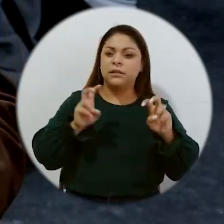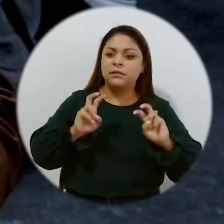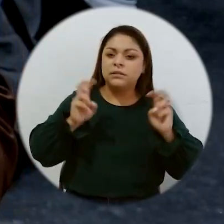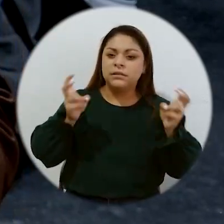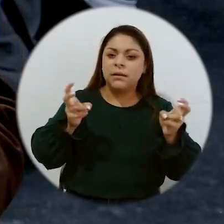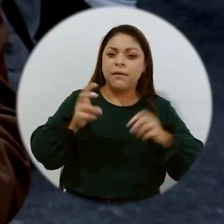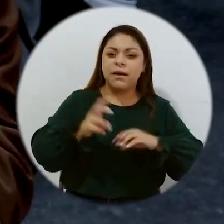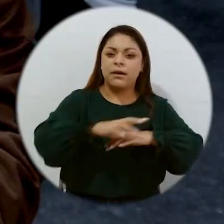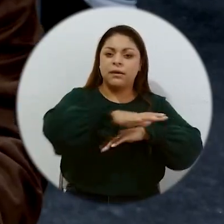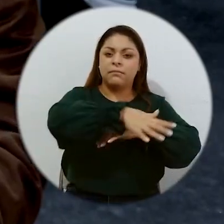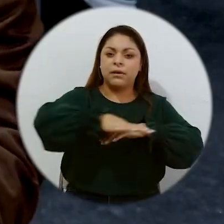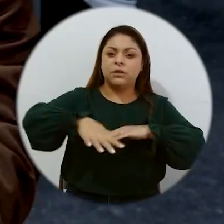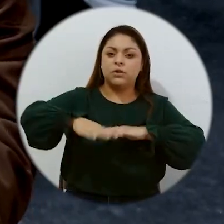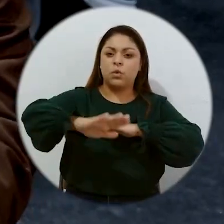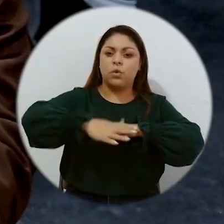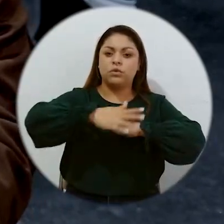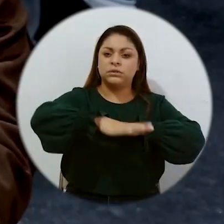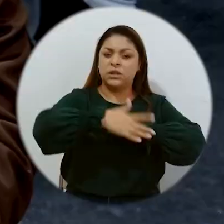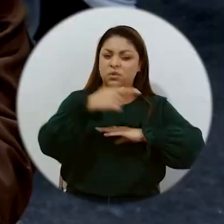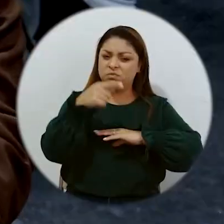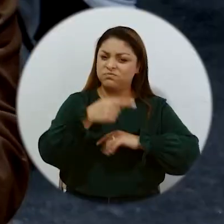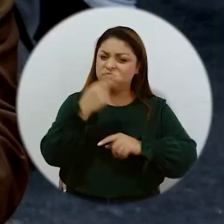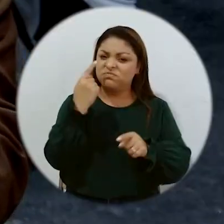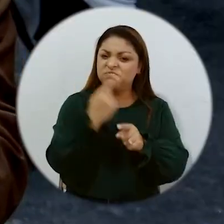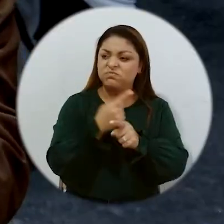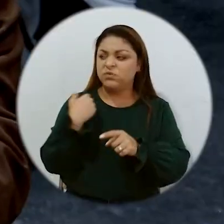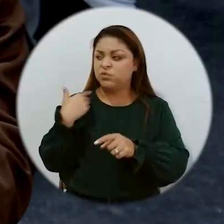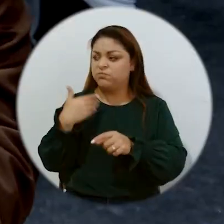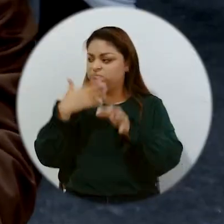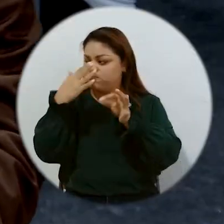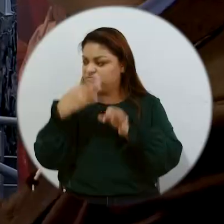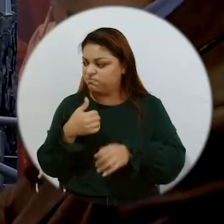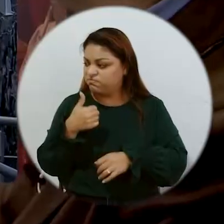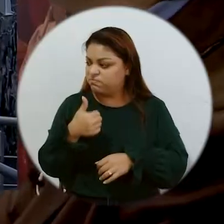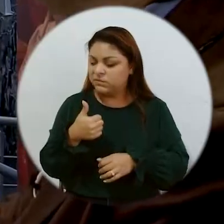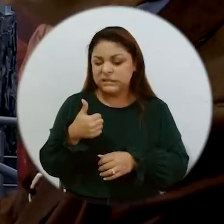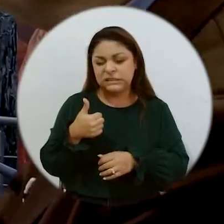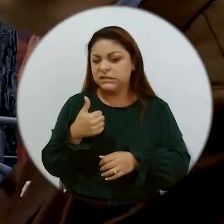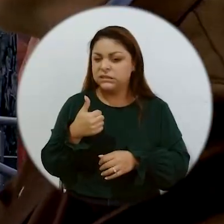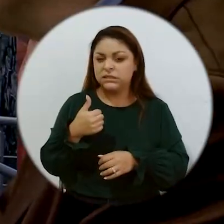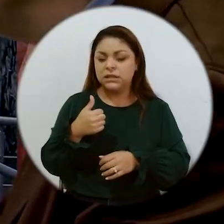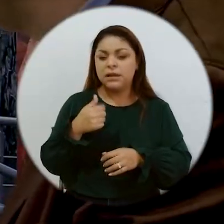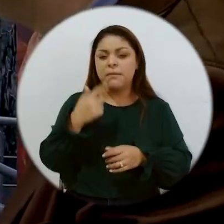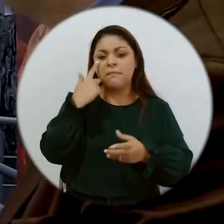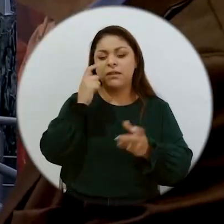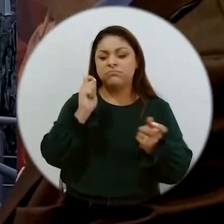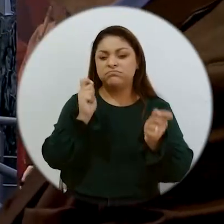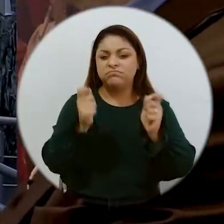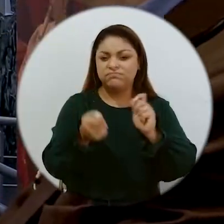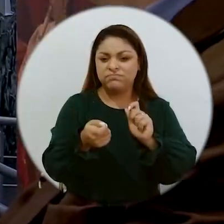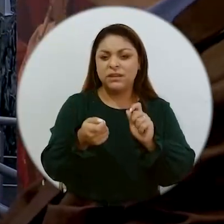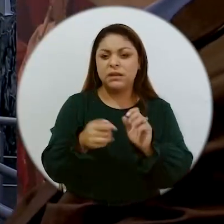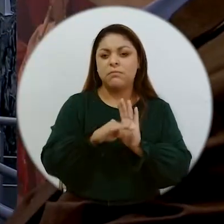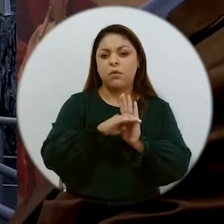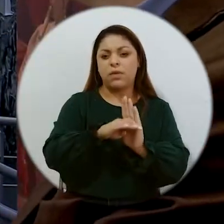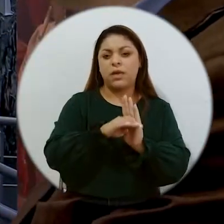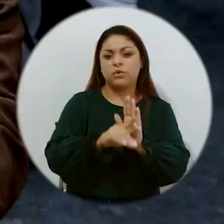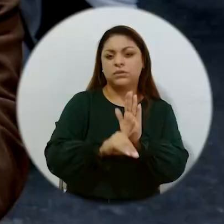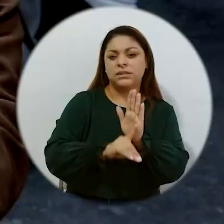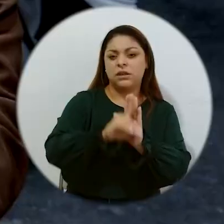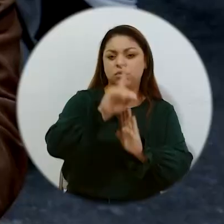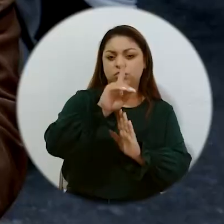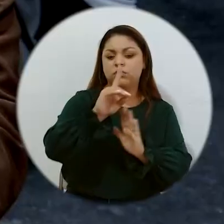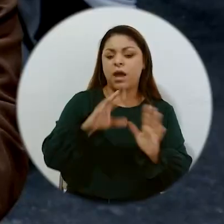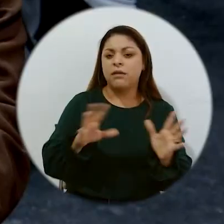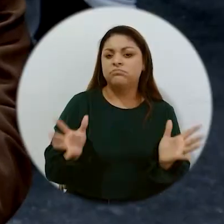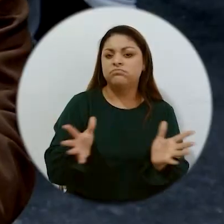al tema marino costero han sido las mejores en cuanto al modelo de desarrollo que ha implementado,